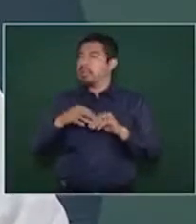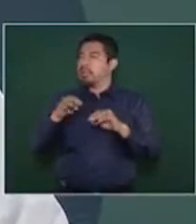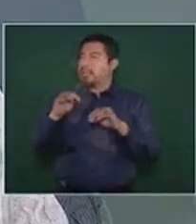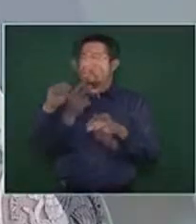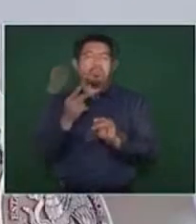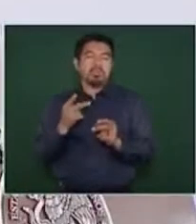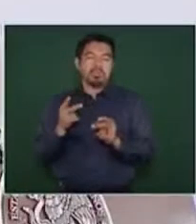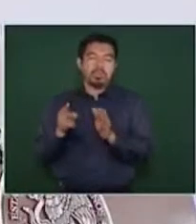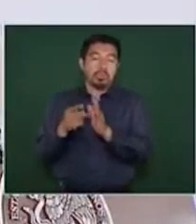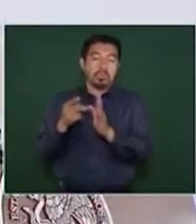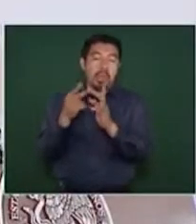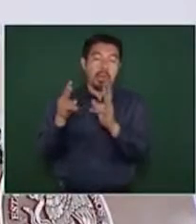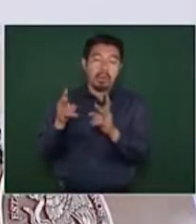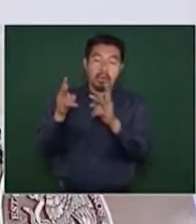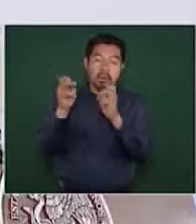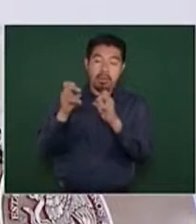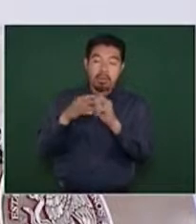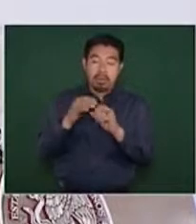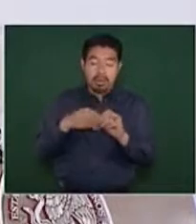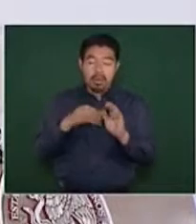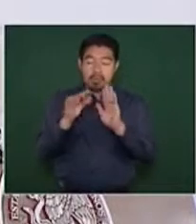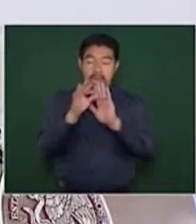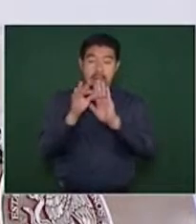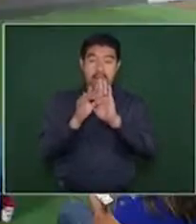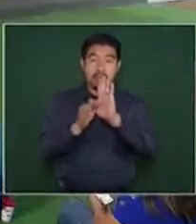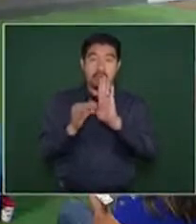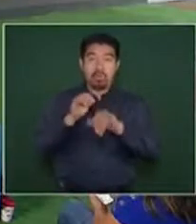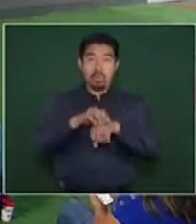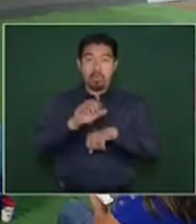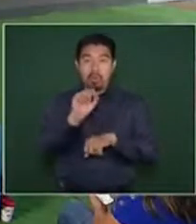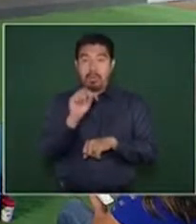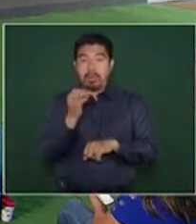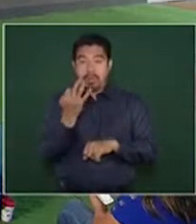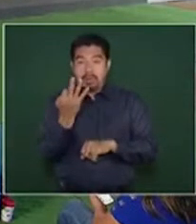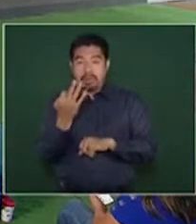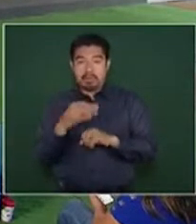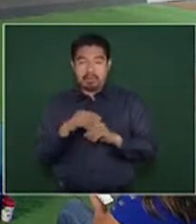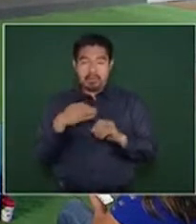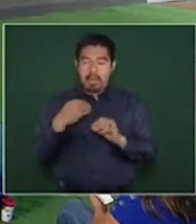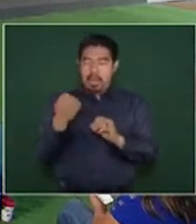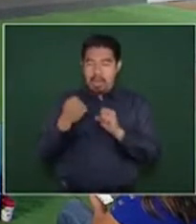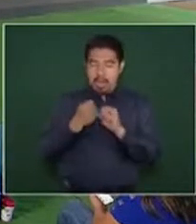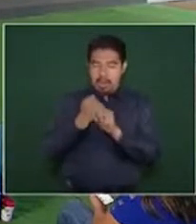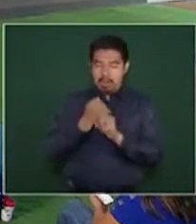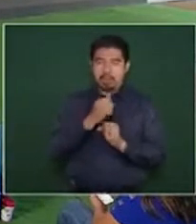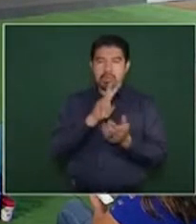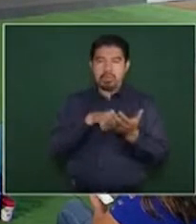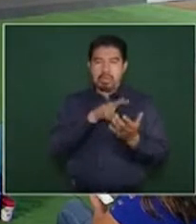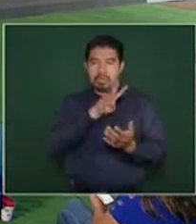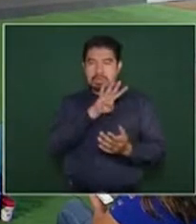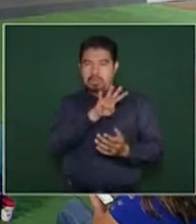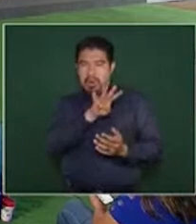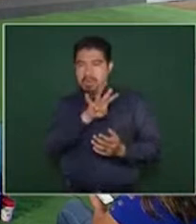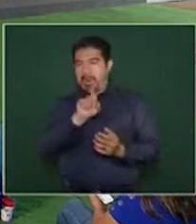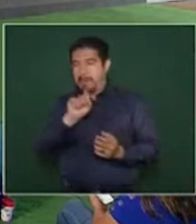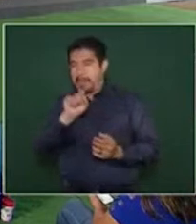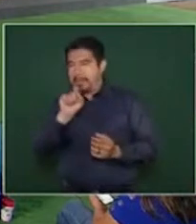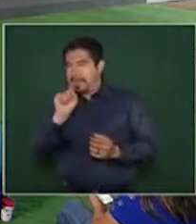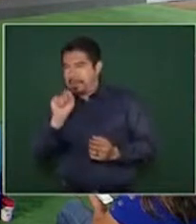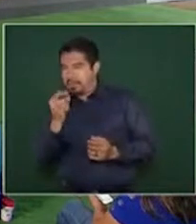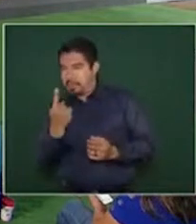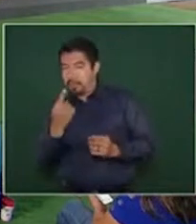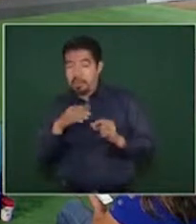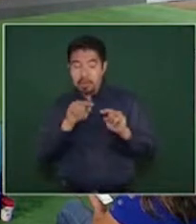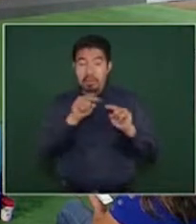territorio tabasqueño envió un mensaje a los y las peruanas y les recordó que no están solos en medio de la situación política que enfrenta